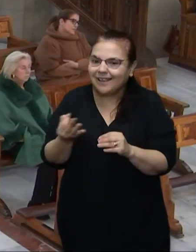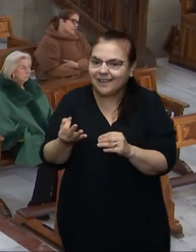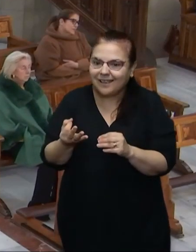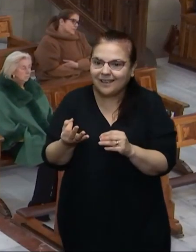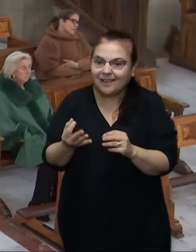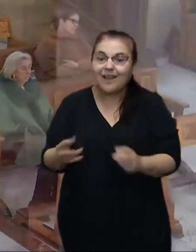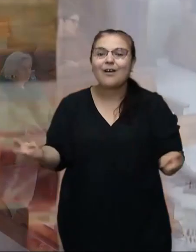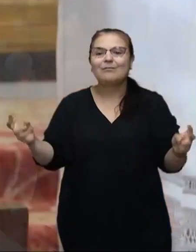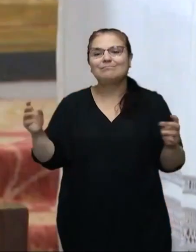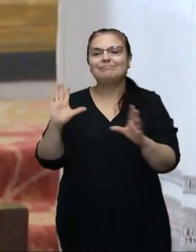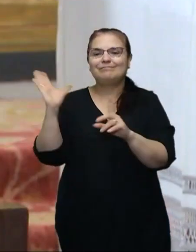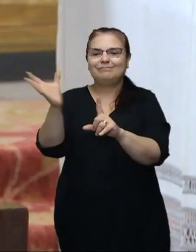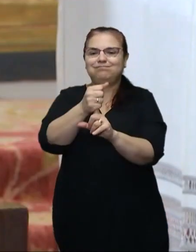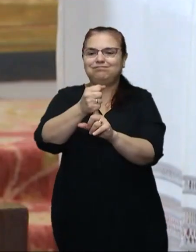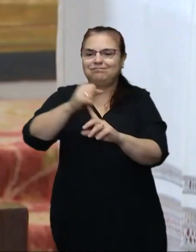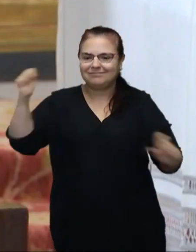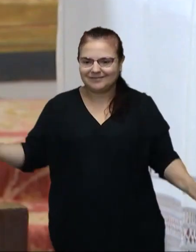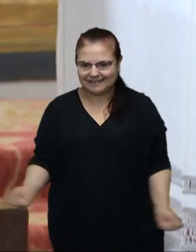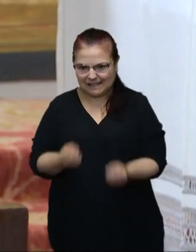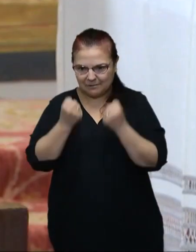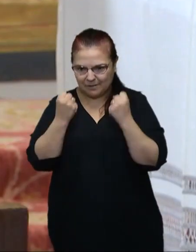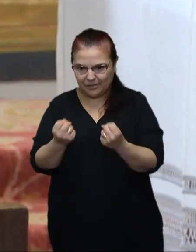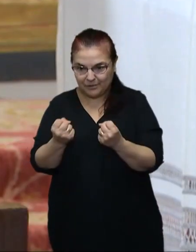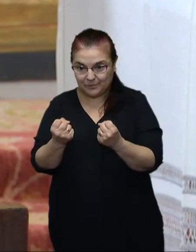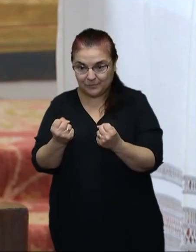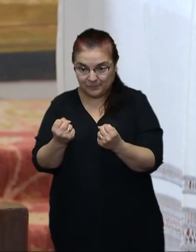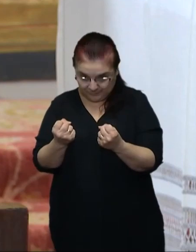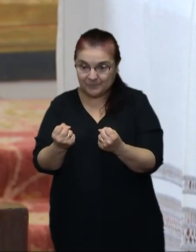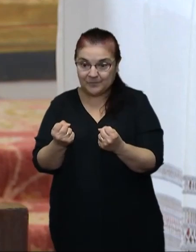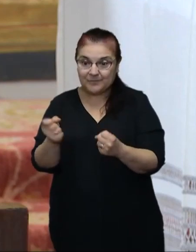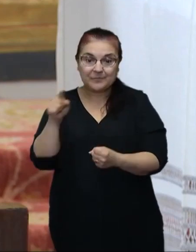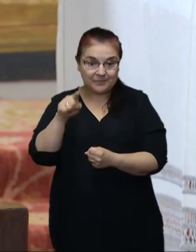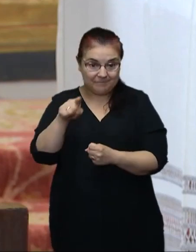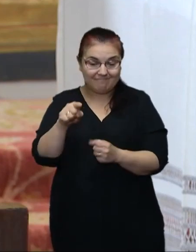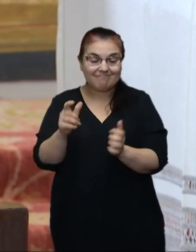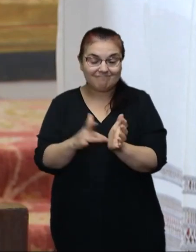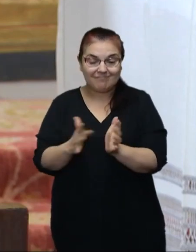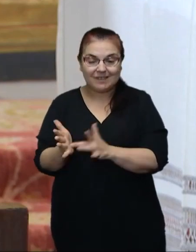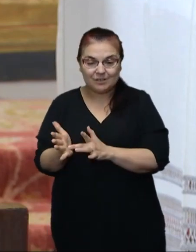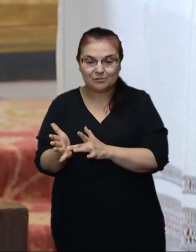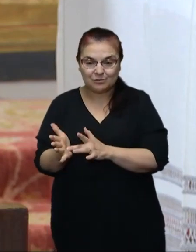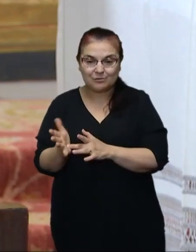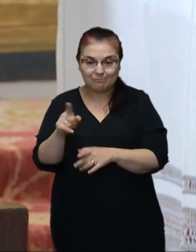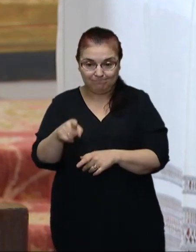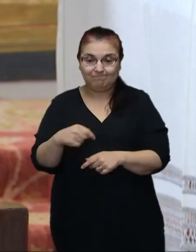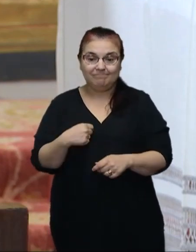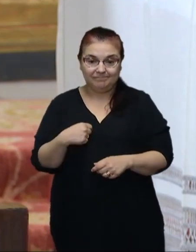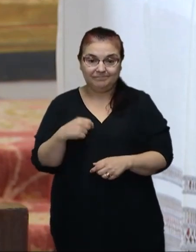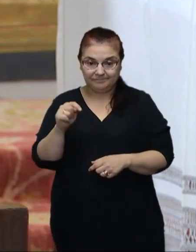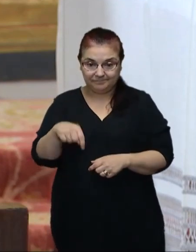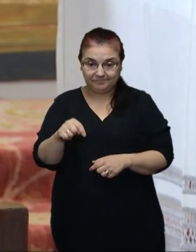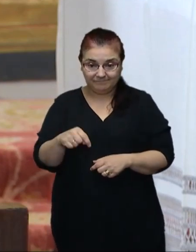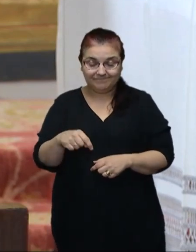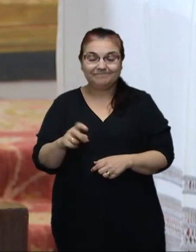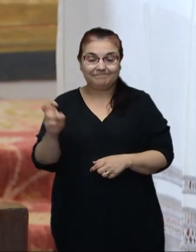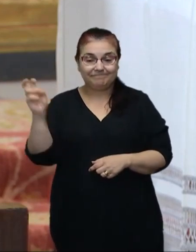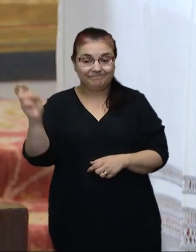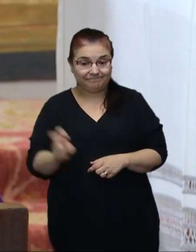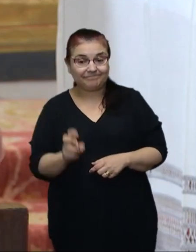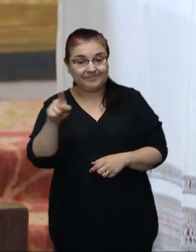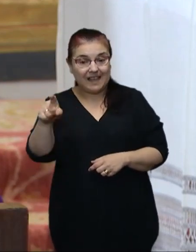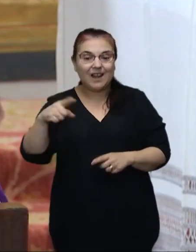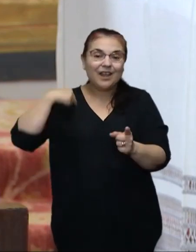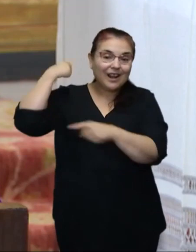encontrar la salvación. Pues este es Jesús, y esto es lo que le viene a él de